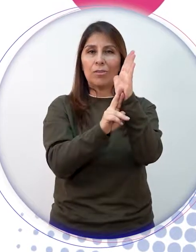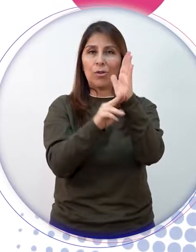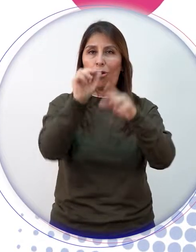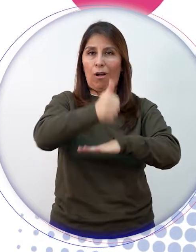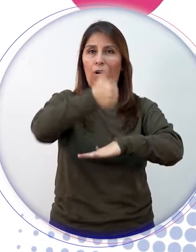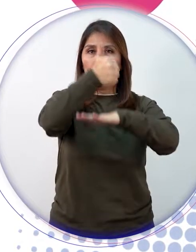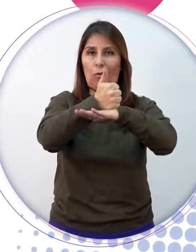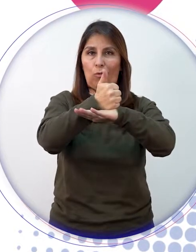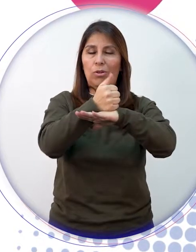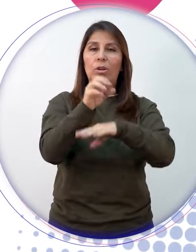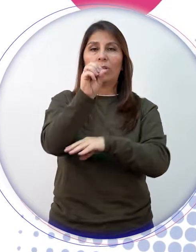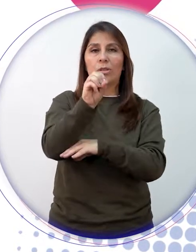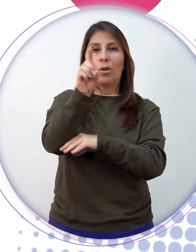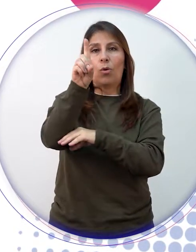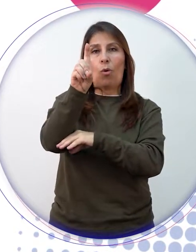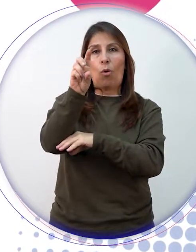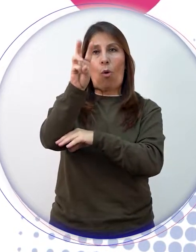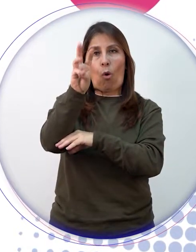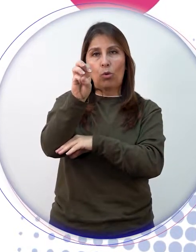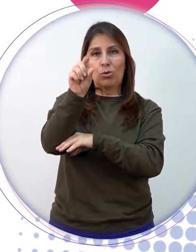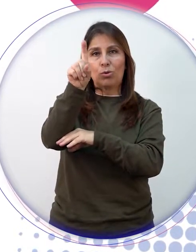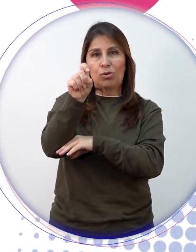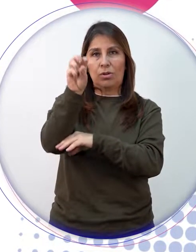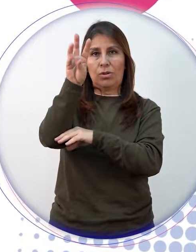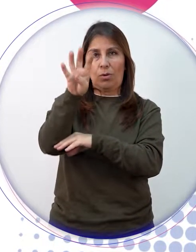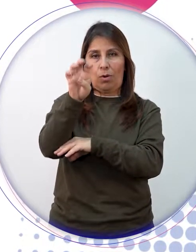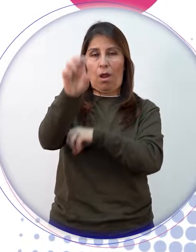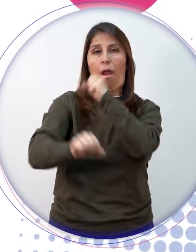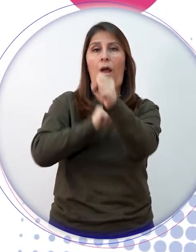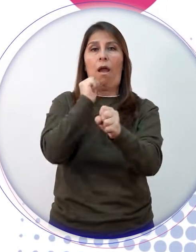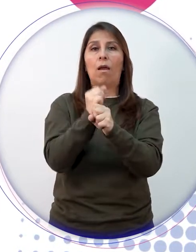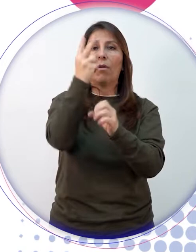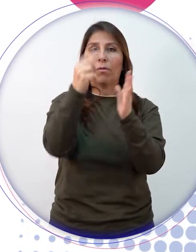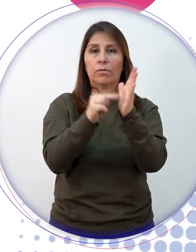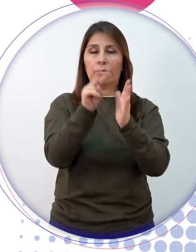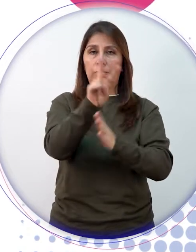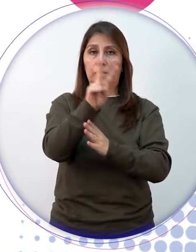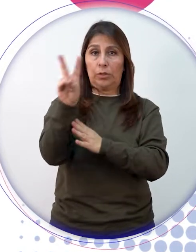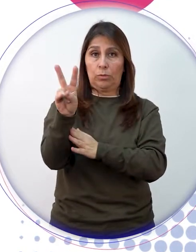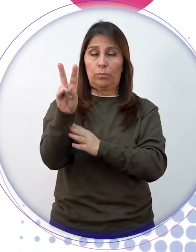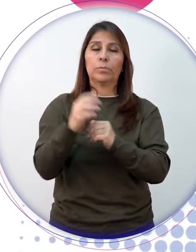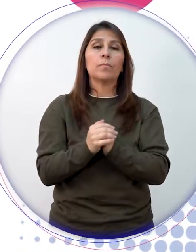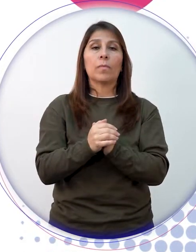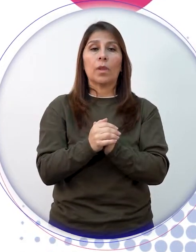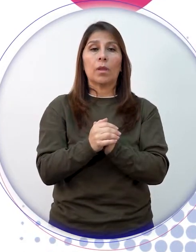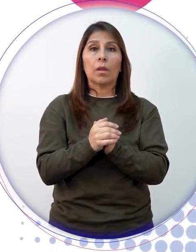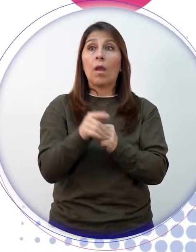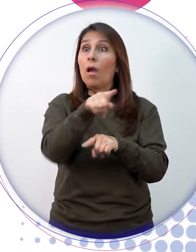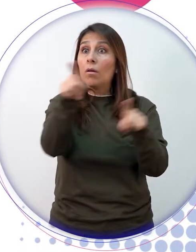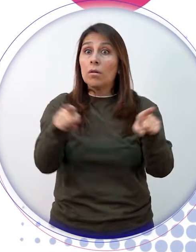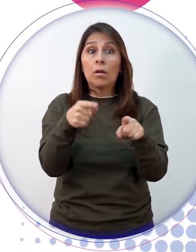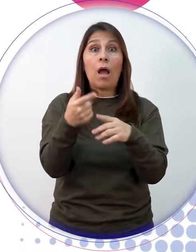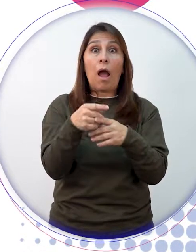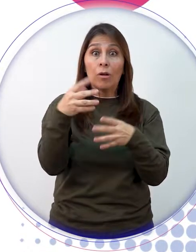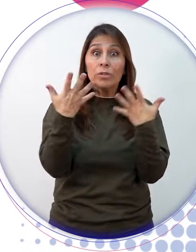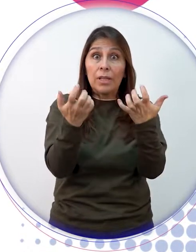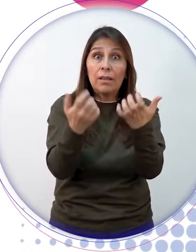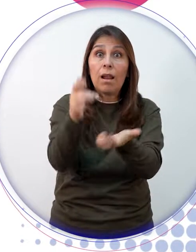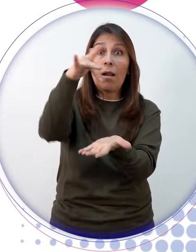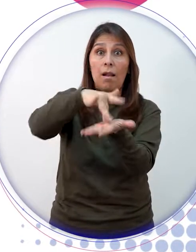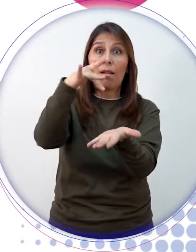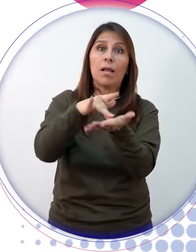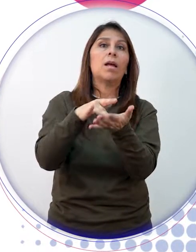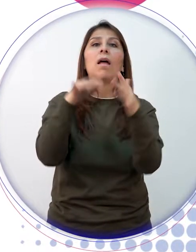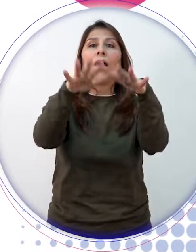Rectoral 0869 de 2022. Las fórmulas de aspirantes habilitadas deberán realizar su